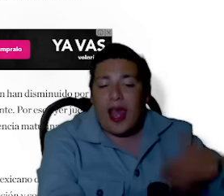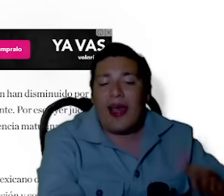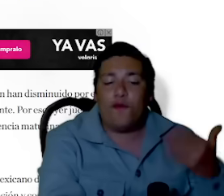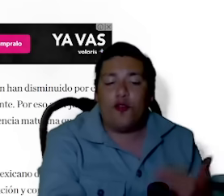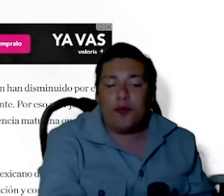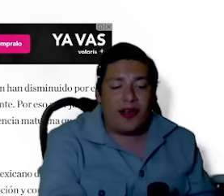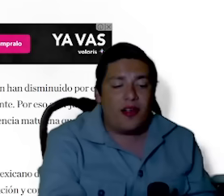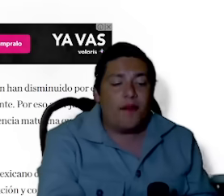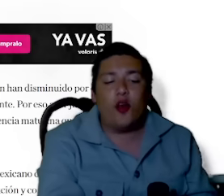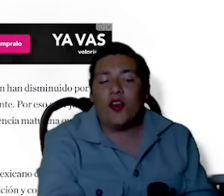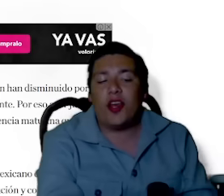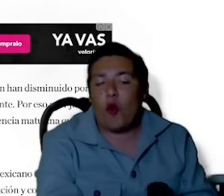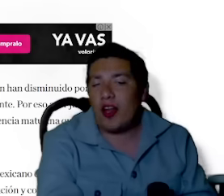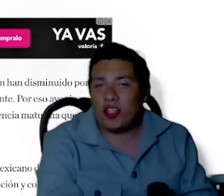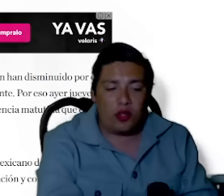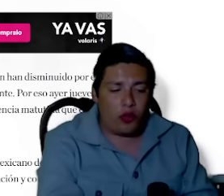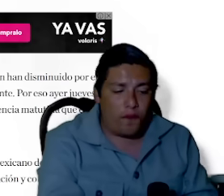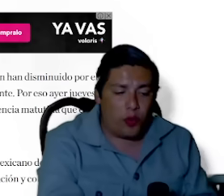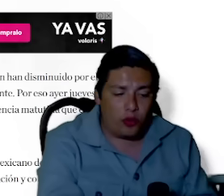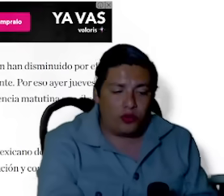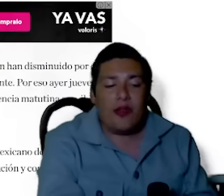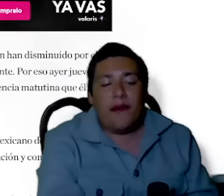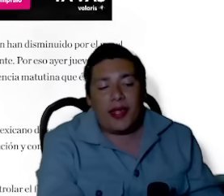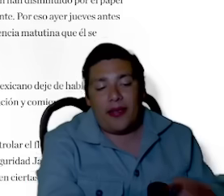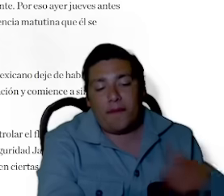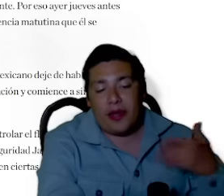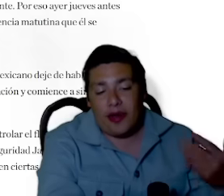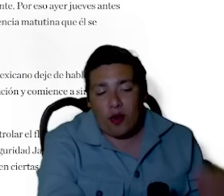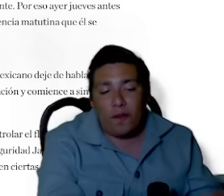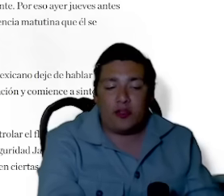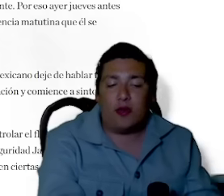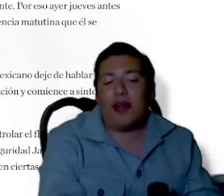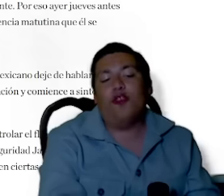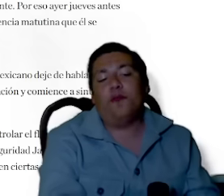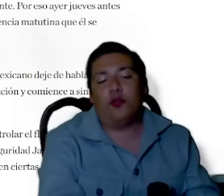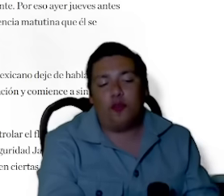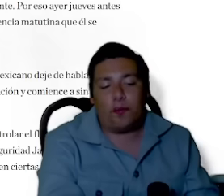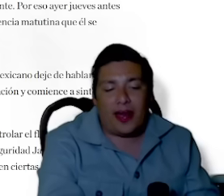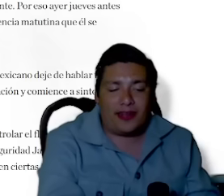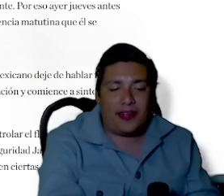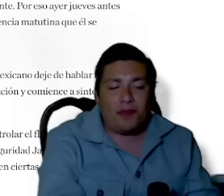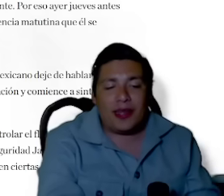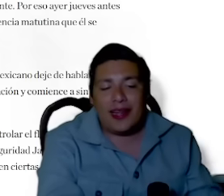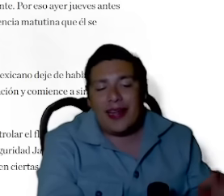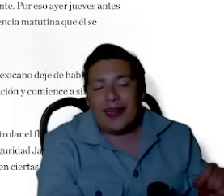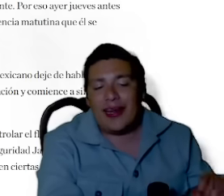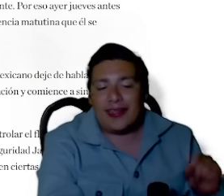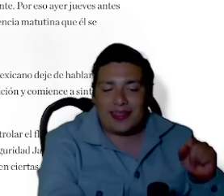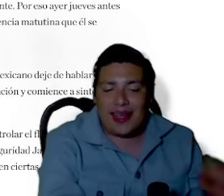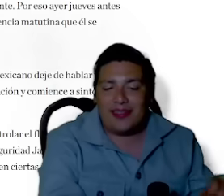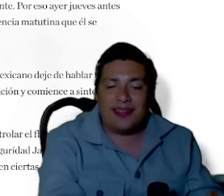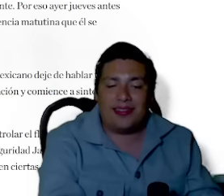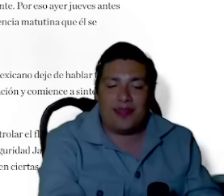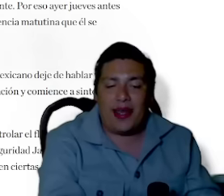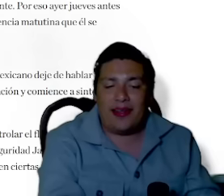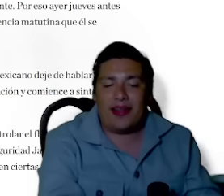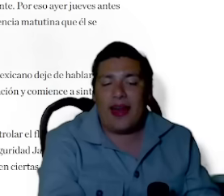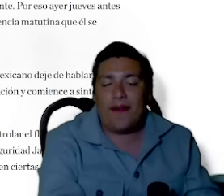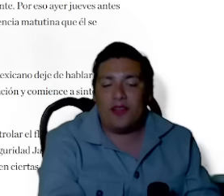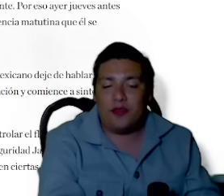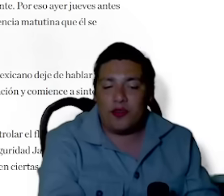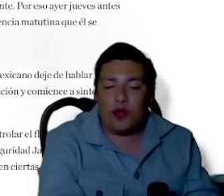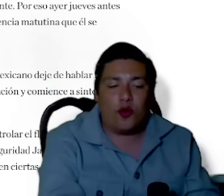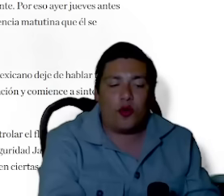empezó a informar por the Washington post e eh López Obrador por su parte cree que las chances de